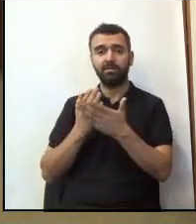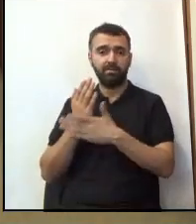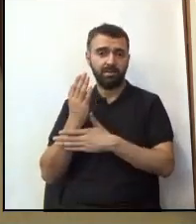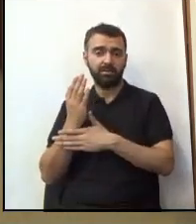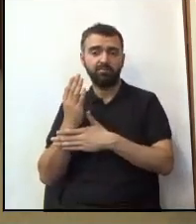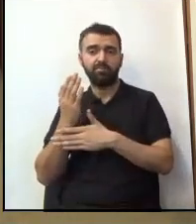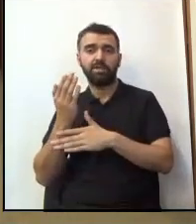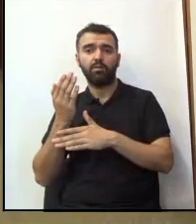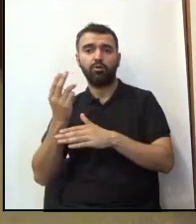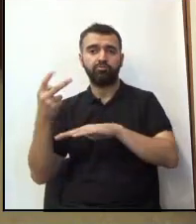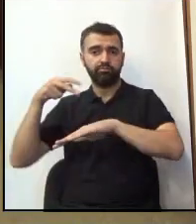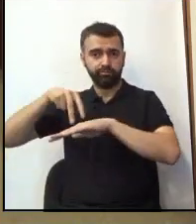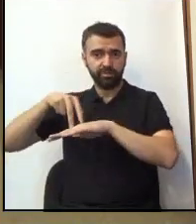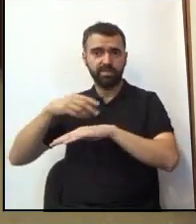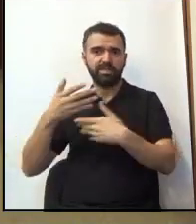Claro.